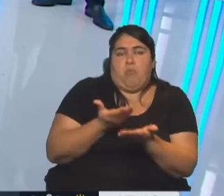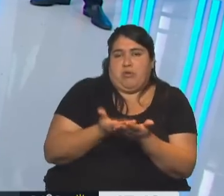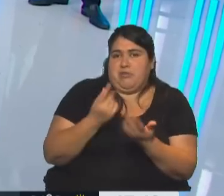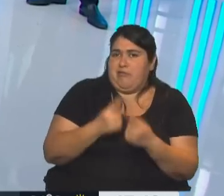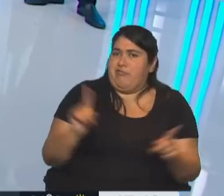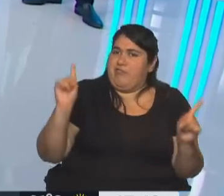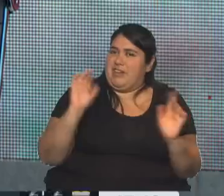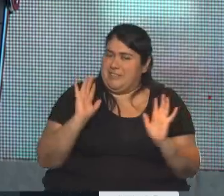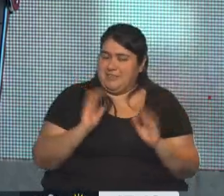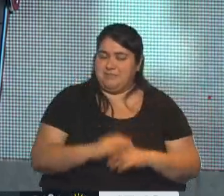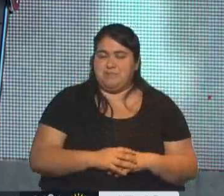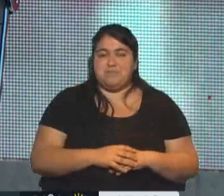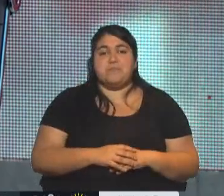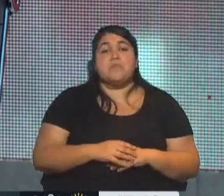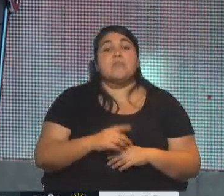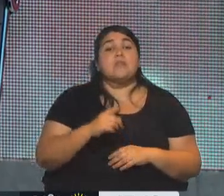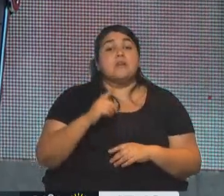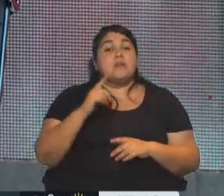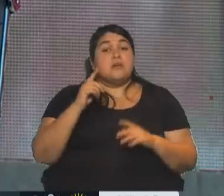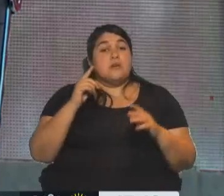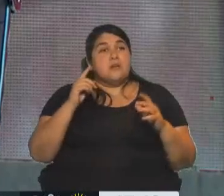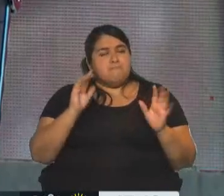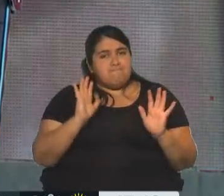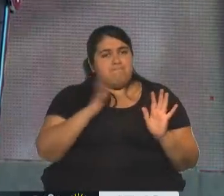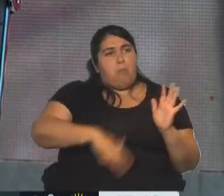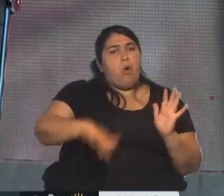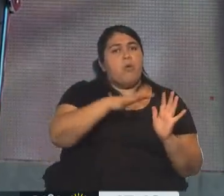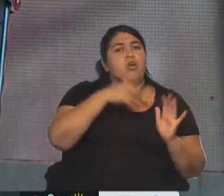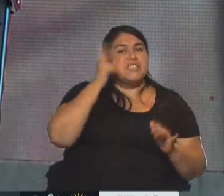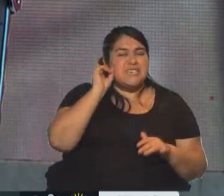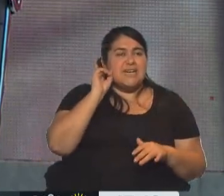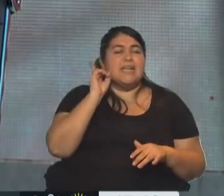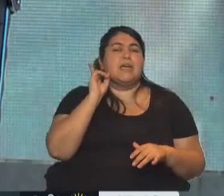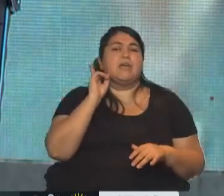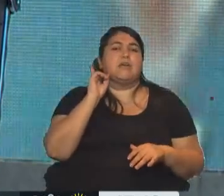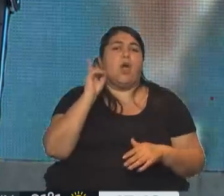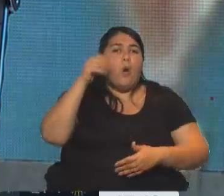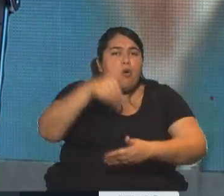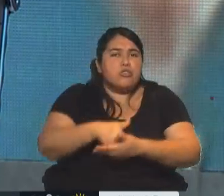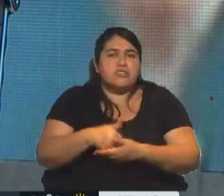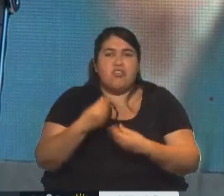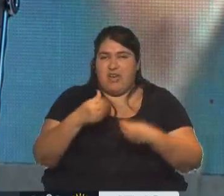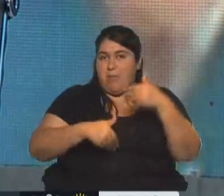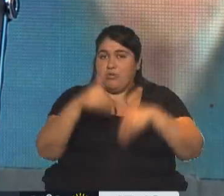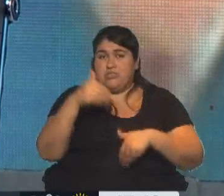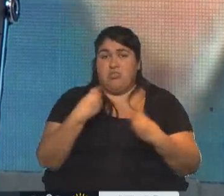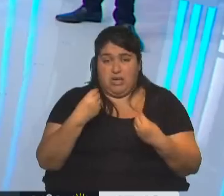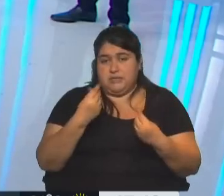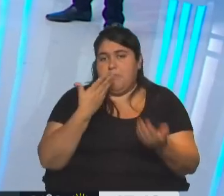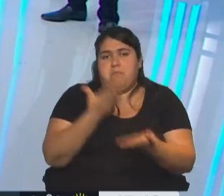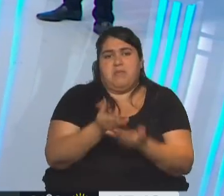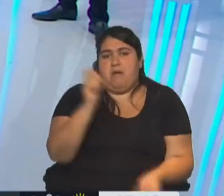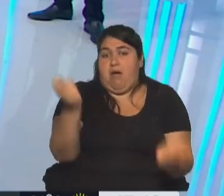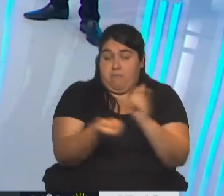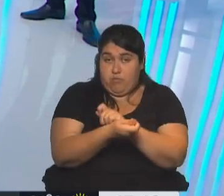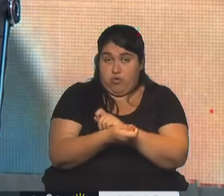sociedad chilena votó una transformación, quería una transformación disruptiva. Porque en realidad decimos, bueno, la ultraderecha